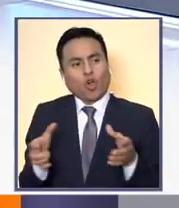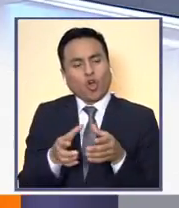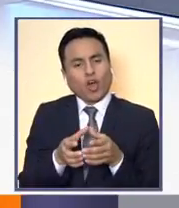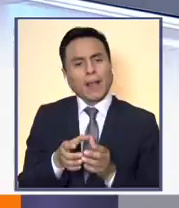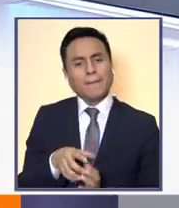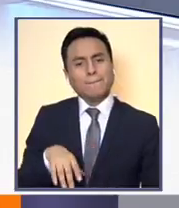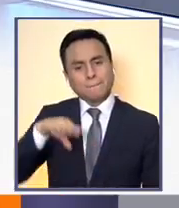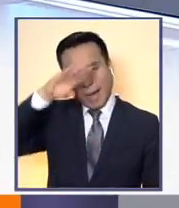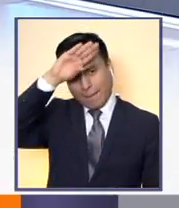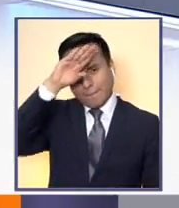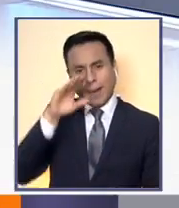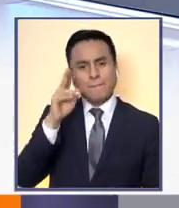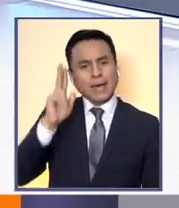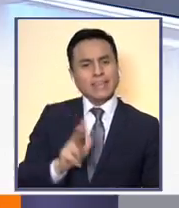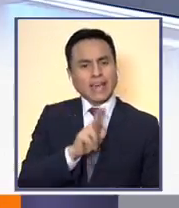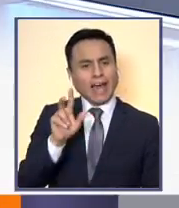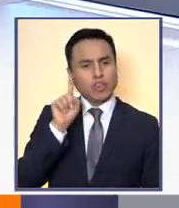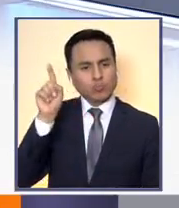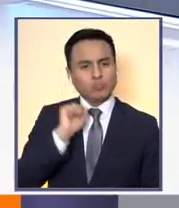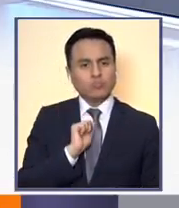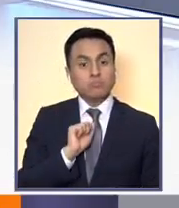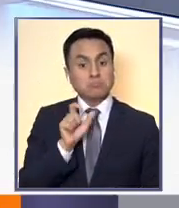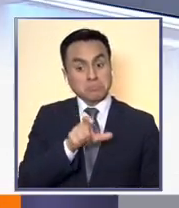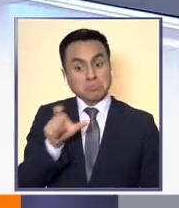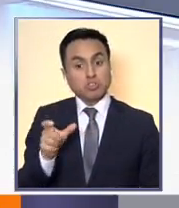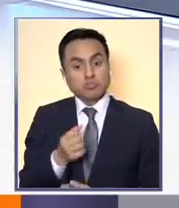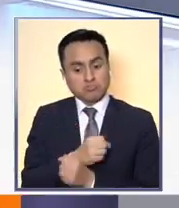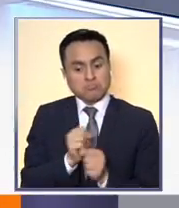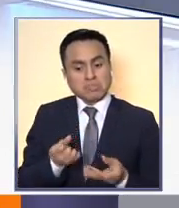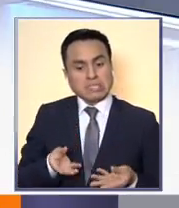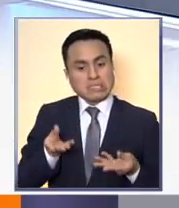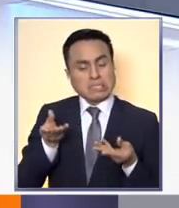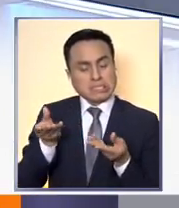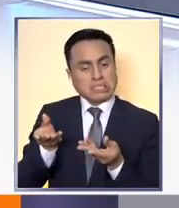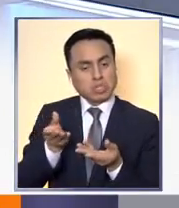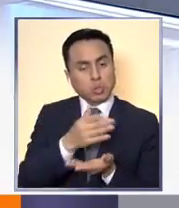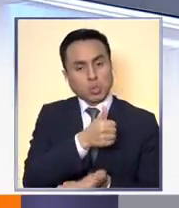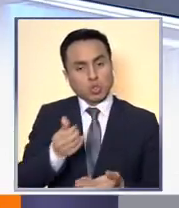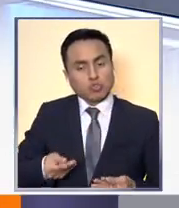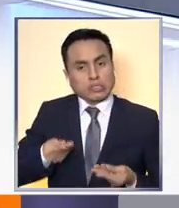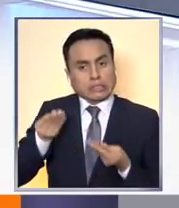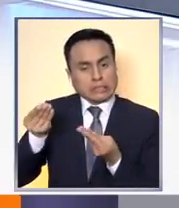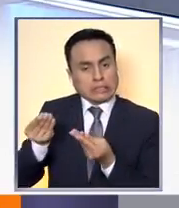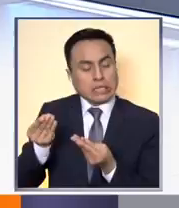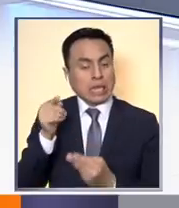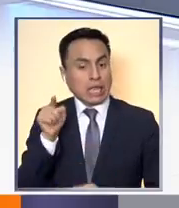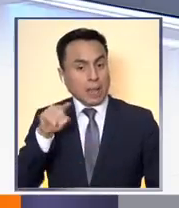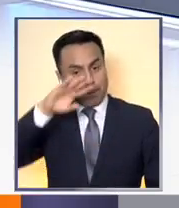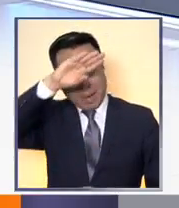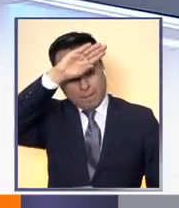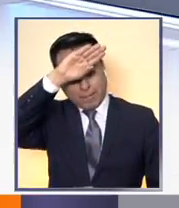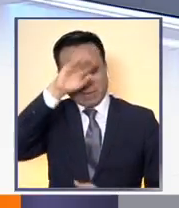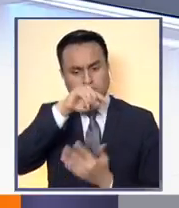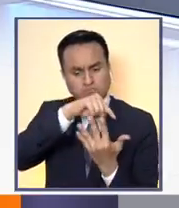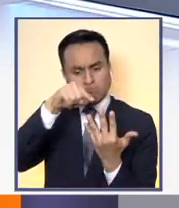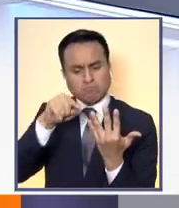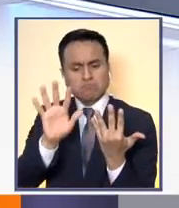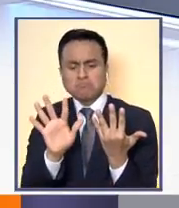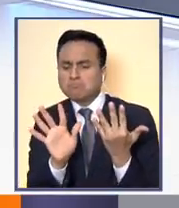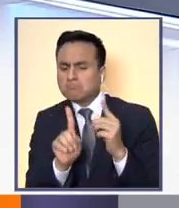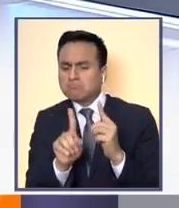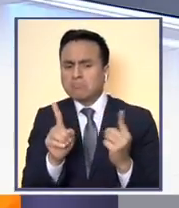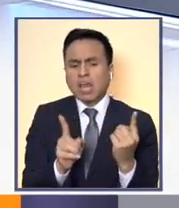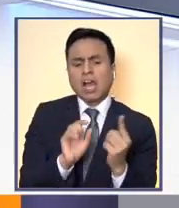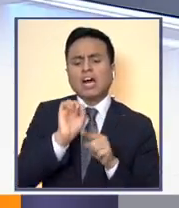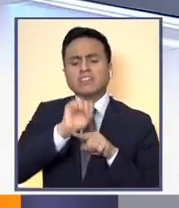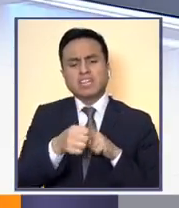Vaticano, luego de que todos pusieran sus cargos a disposición. Veamos cómo tras eso el Papa ha ido aceptando